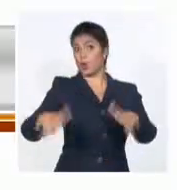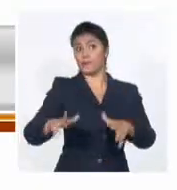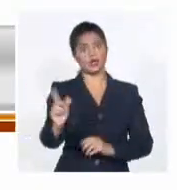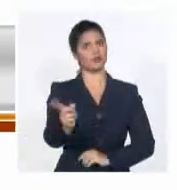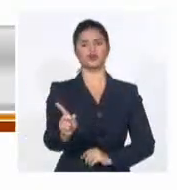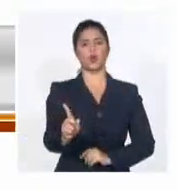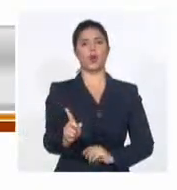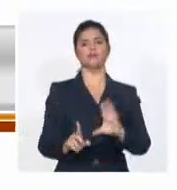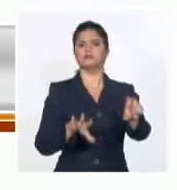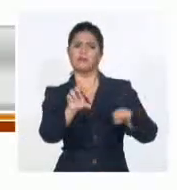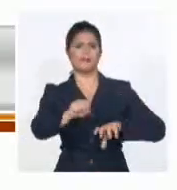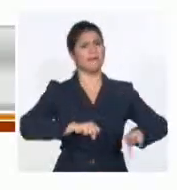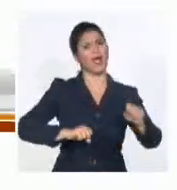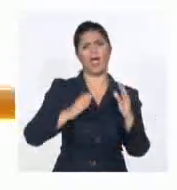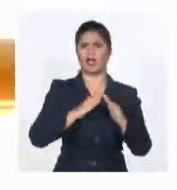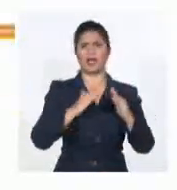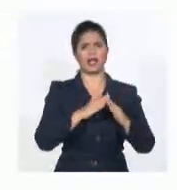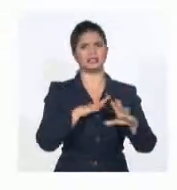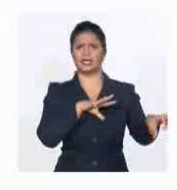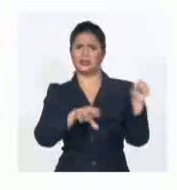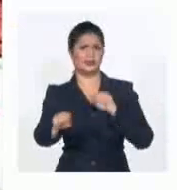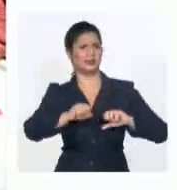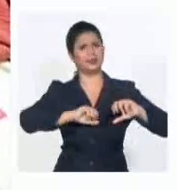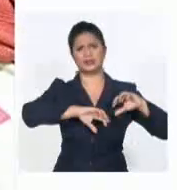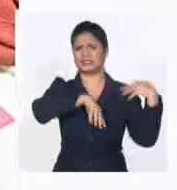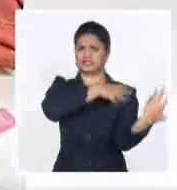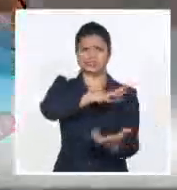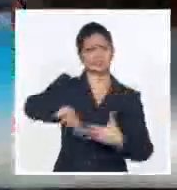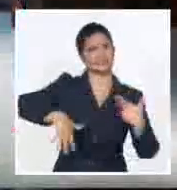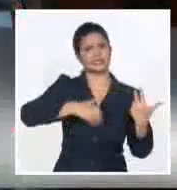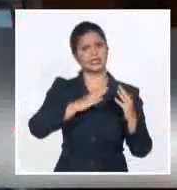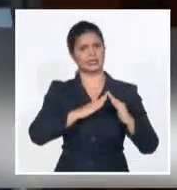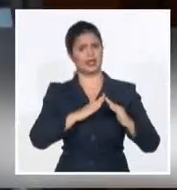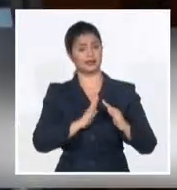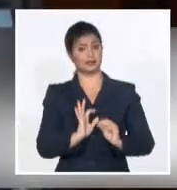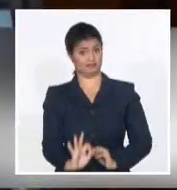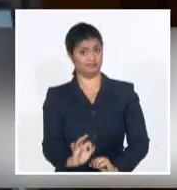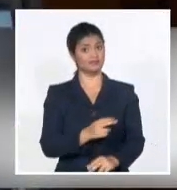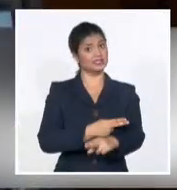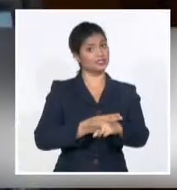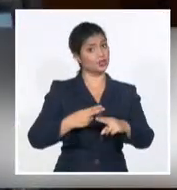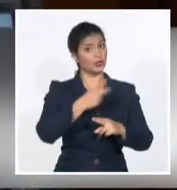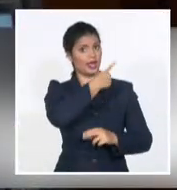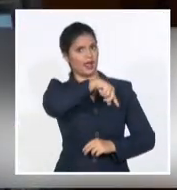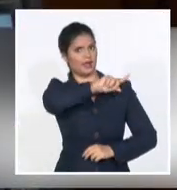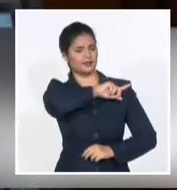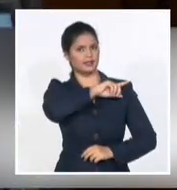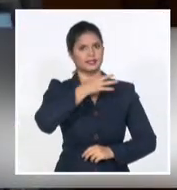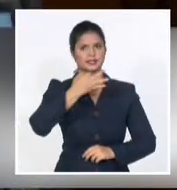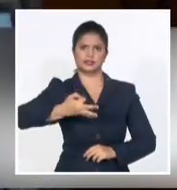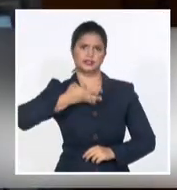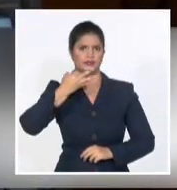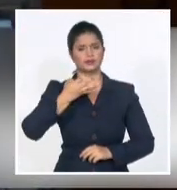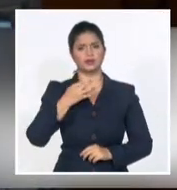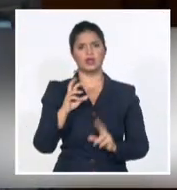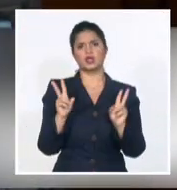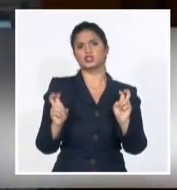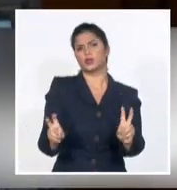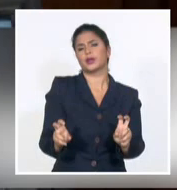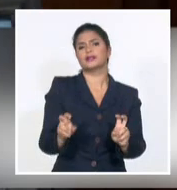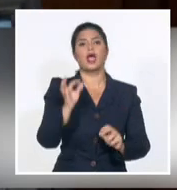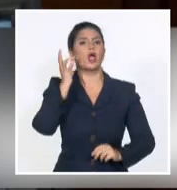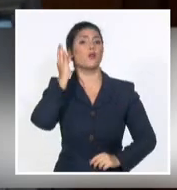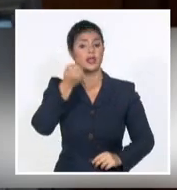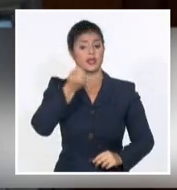Registraron todo en casa, destruyeron todo, volcaron todo. Esto es lo que sucedió en la historia de Ahed. Afirman que escribió un post incitador llamando a matar